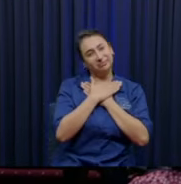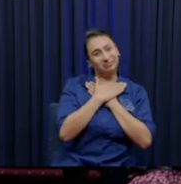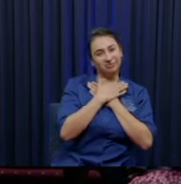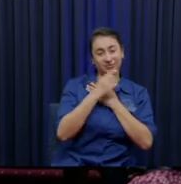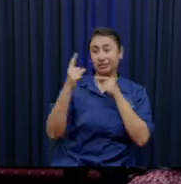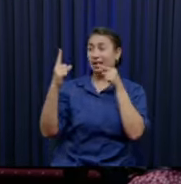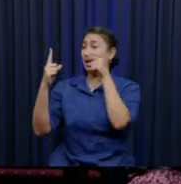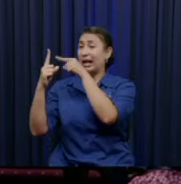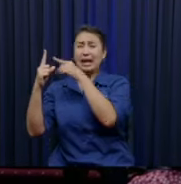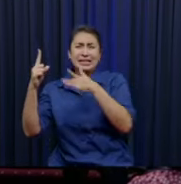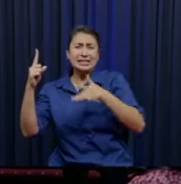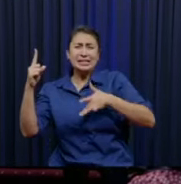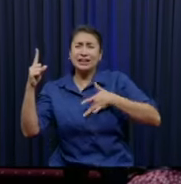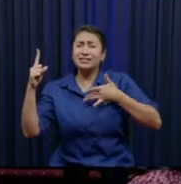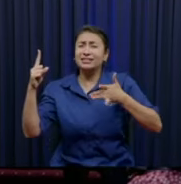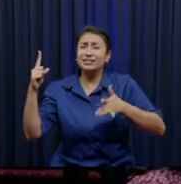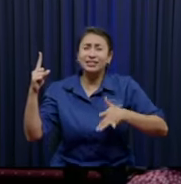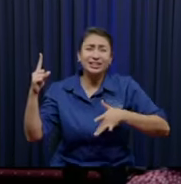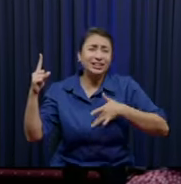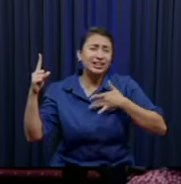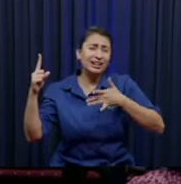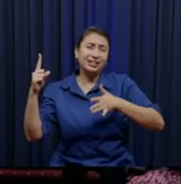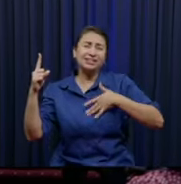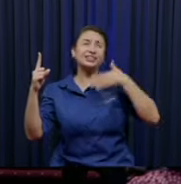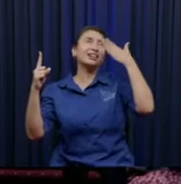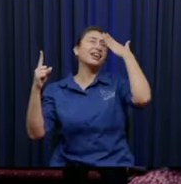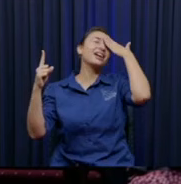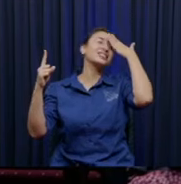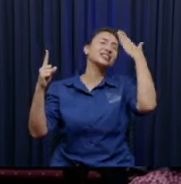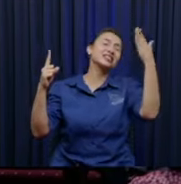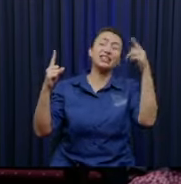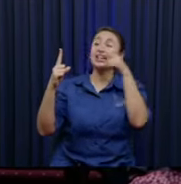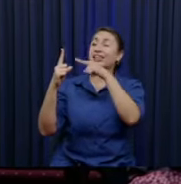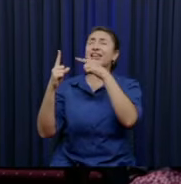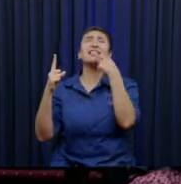él dijo. A un vil pecador como yo.